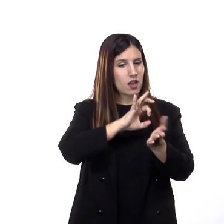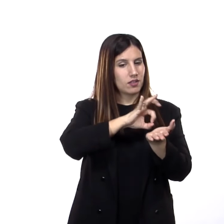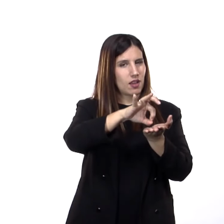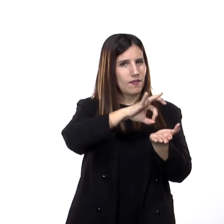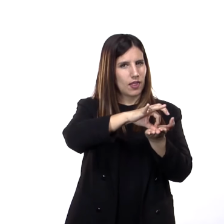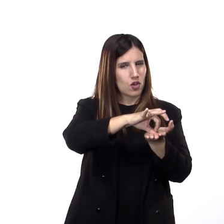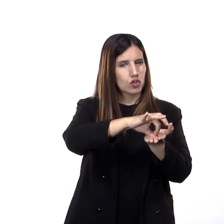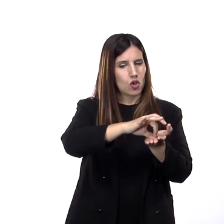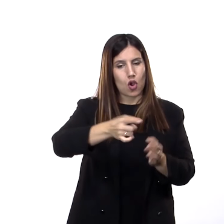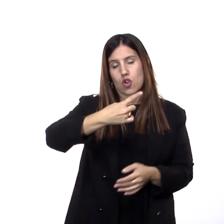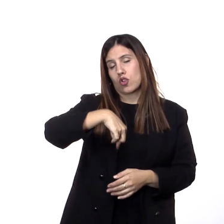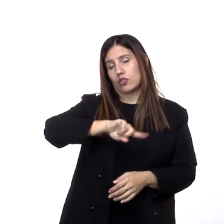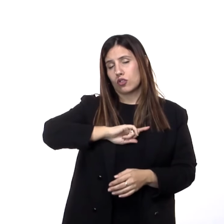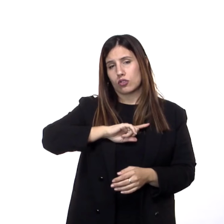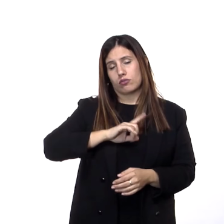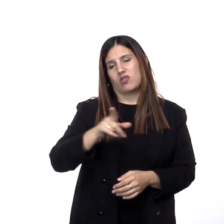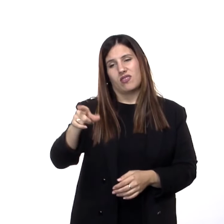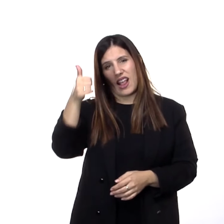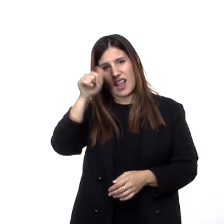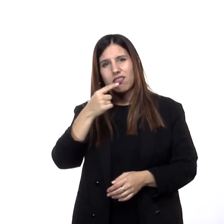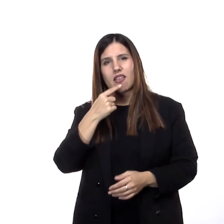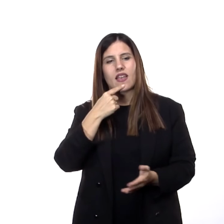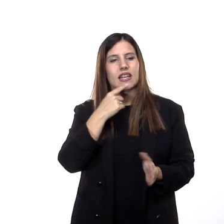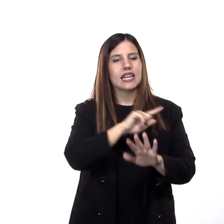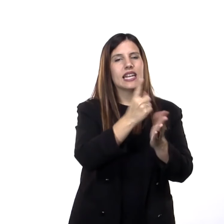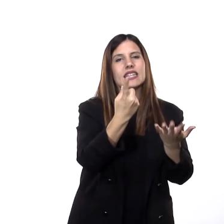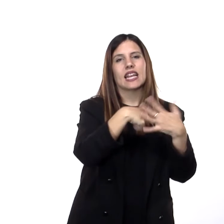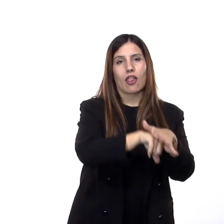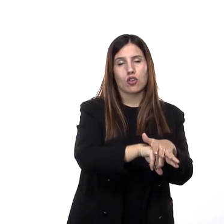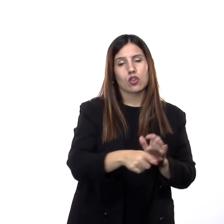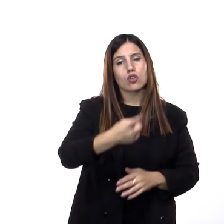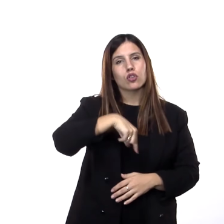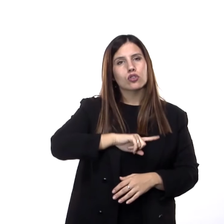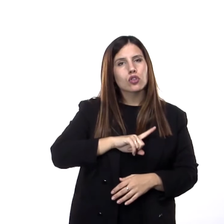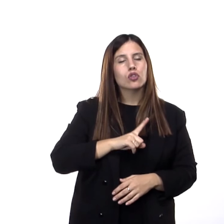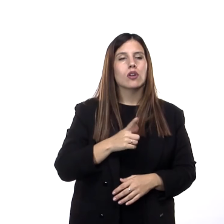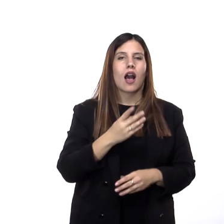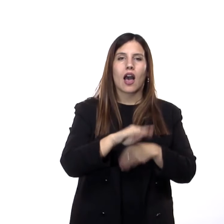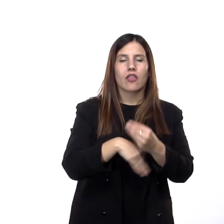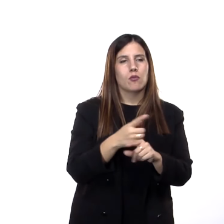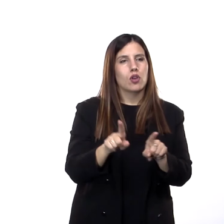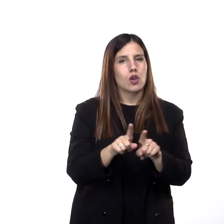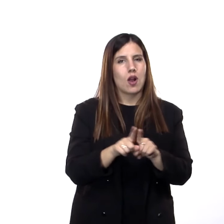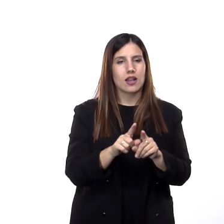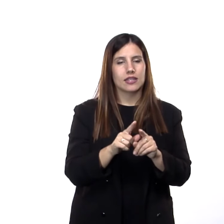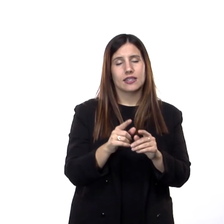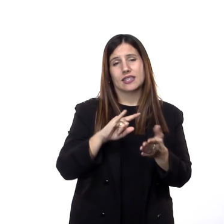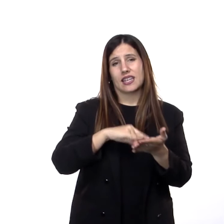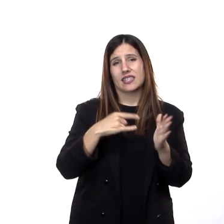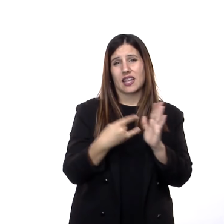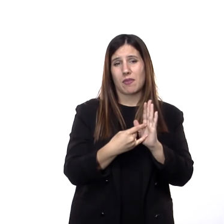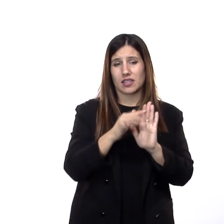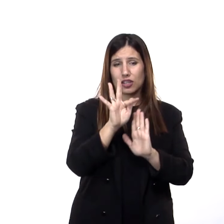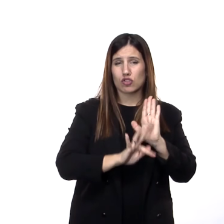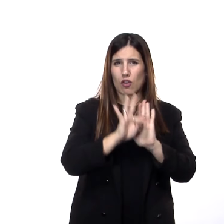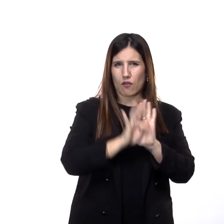integradores nosotros en definitiva en el mercado funcionamos como un integrador es decir lo que hacemos es integración de sistemas y software muy